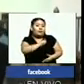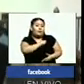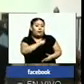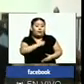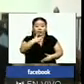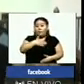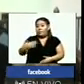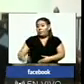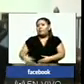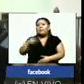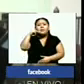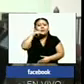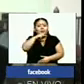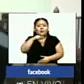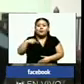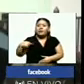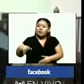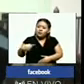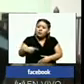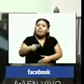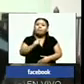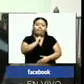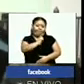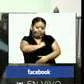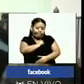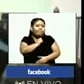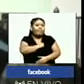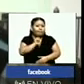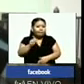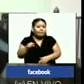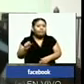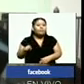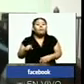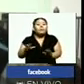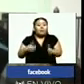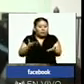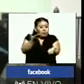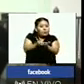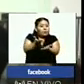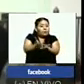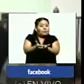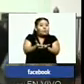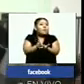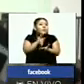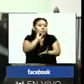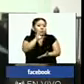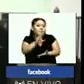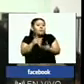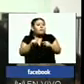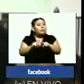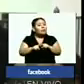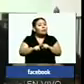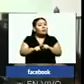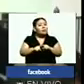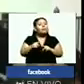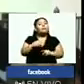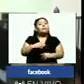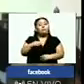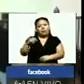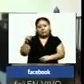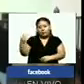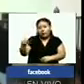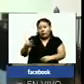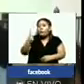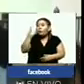presidente bucl es siempre ha sido muy responsable con todo lo que ha propuesto y ha dicho pero siempre tiene que haber una